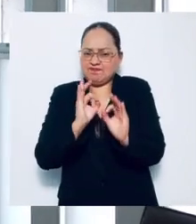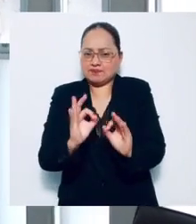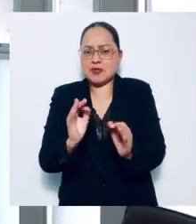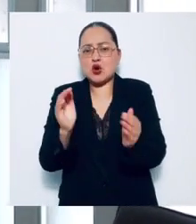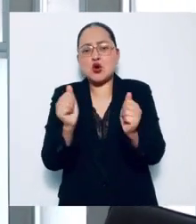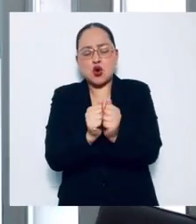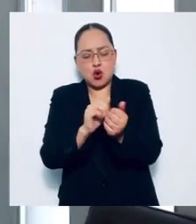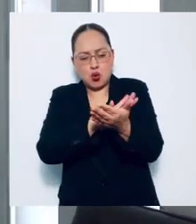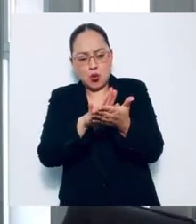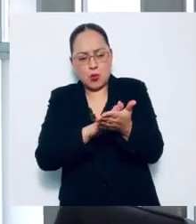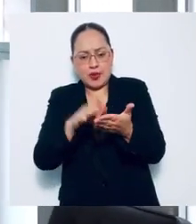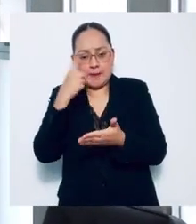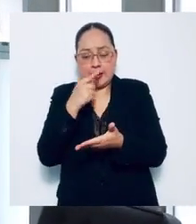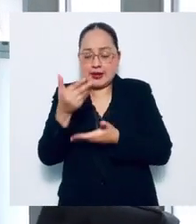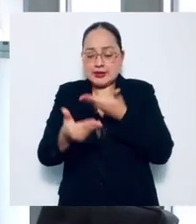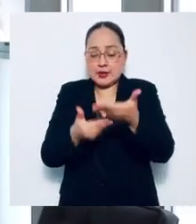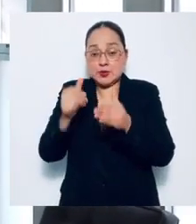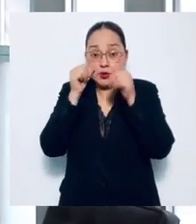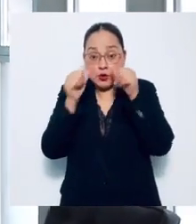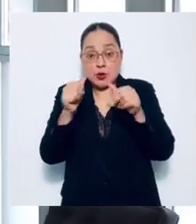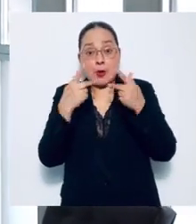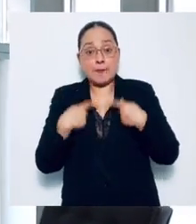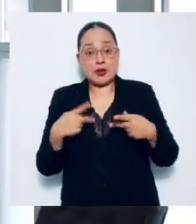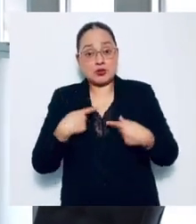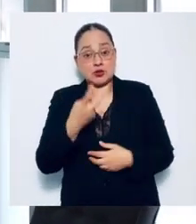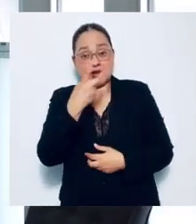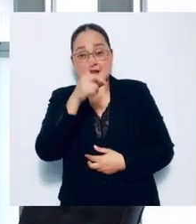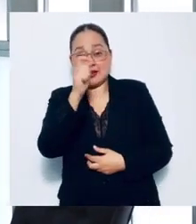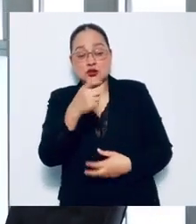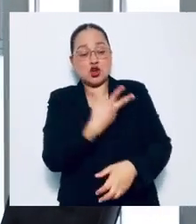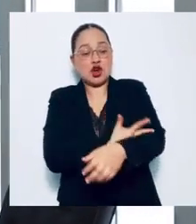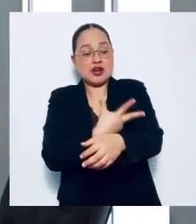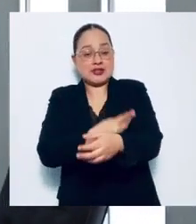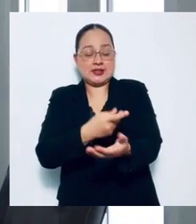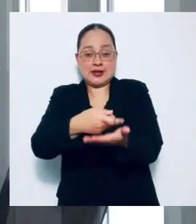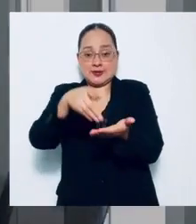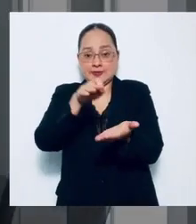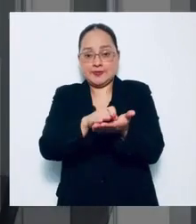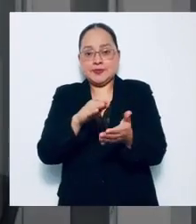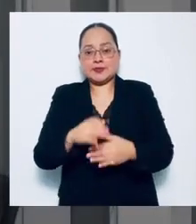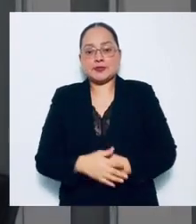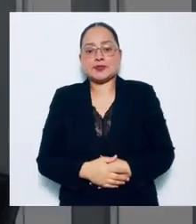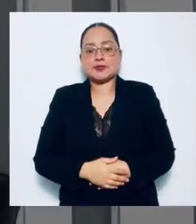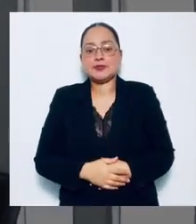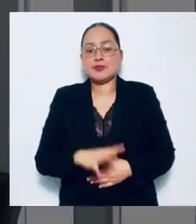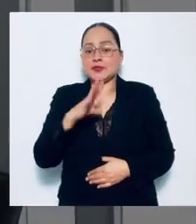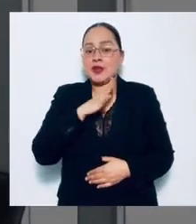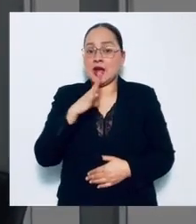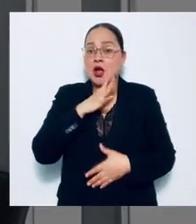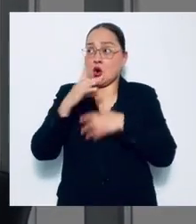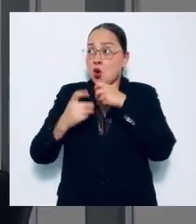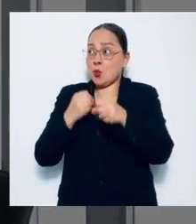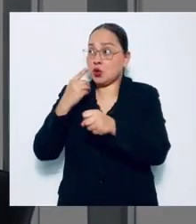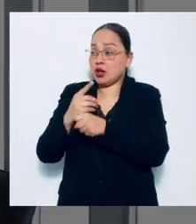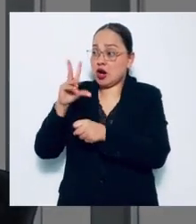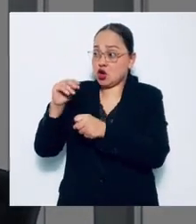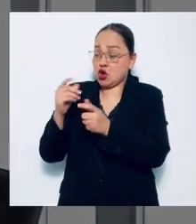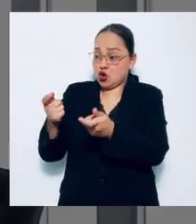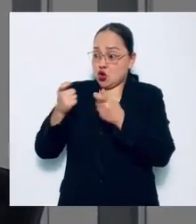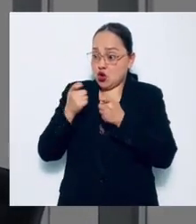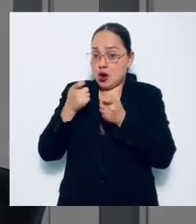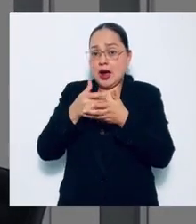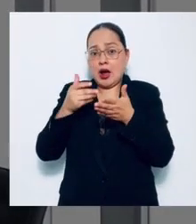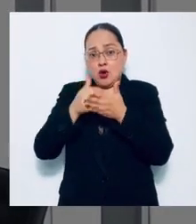con humildad en el servicio. Eso significa honestidad valiente. ¿Existió alguna oportunidad que dejaste pasar y hoy